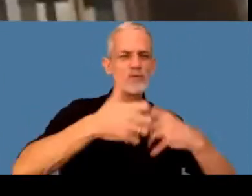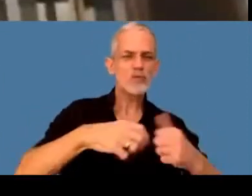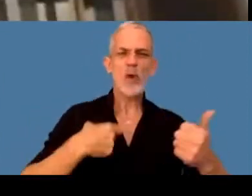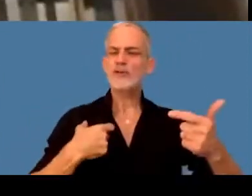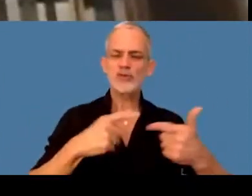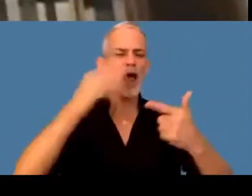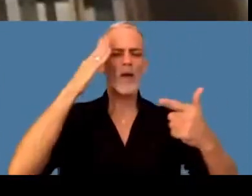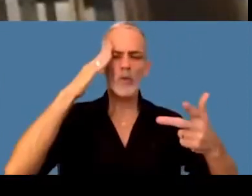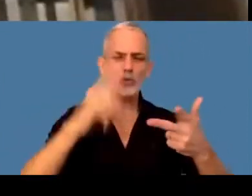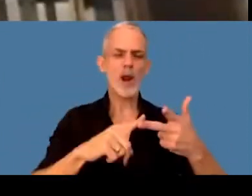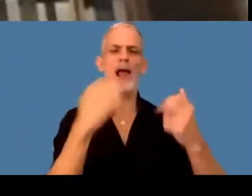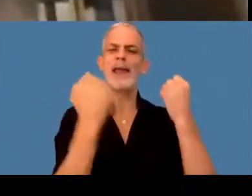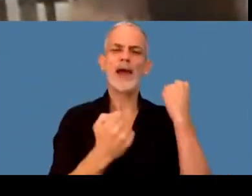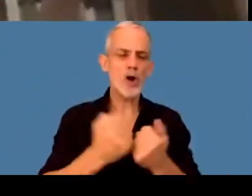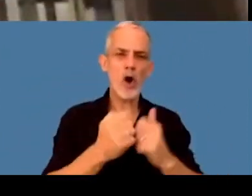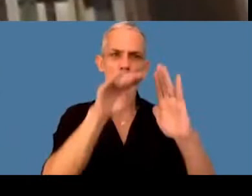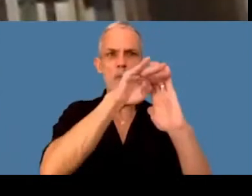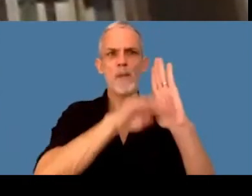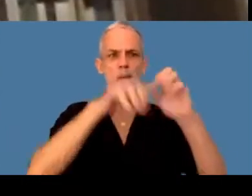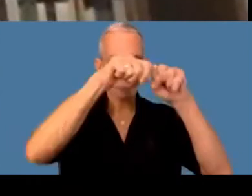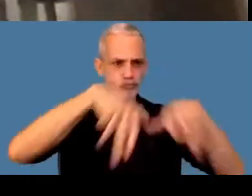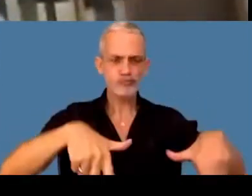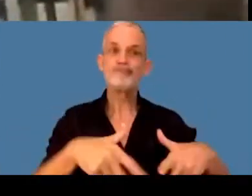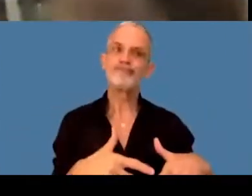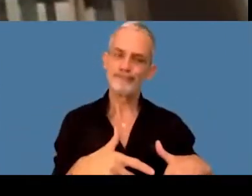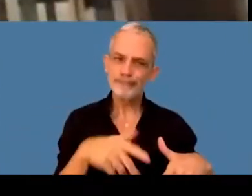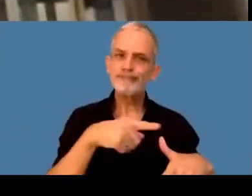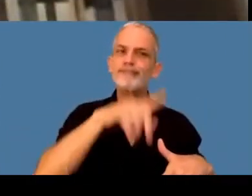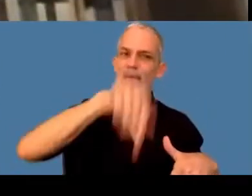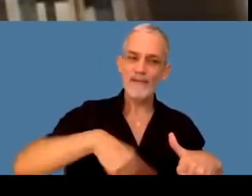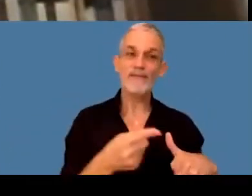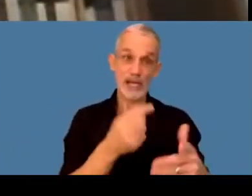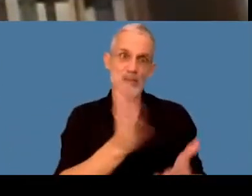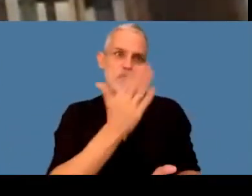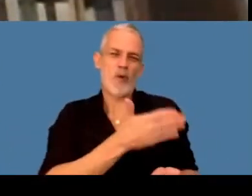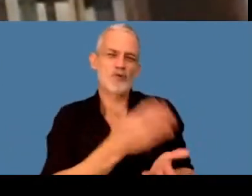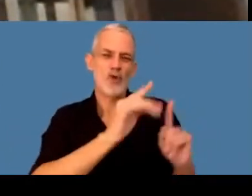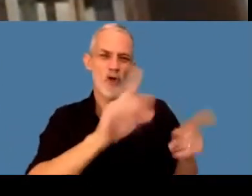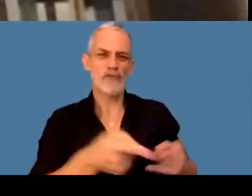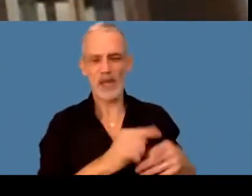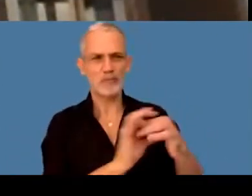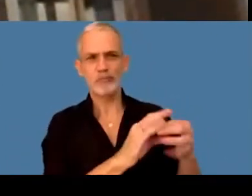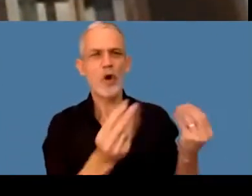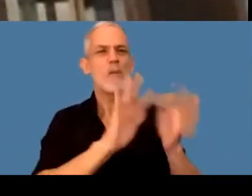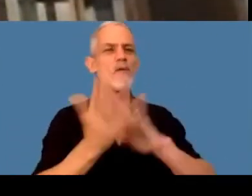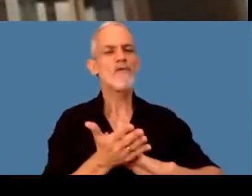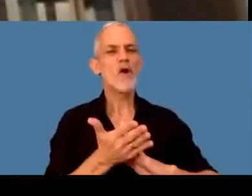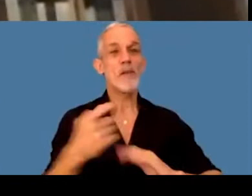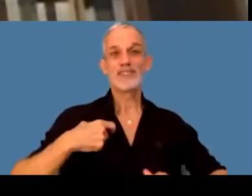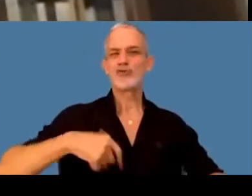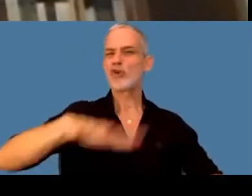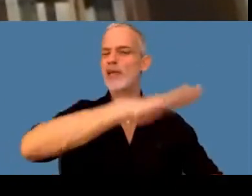en general, inciden, y productivas desde ya, en la configuración de una